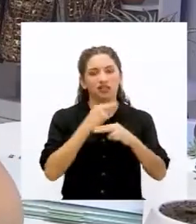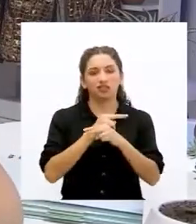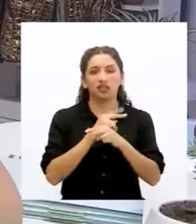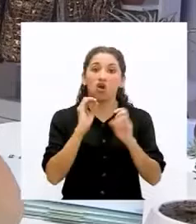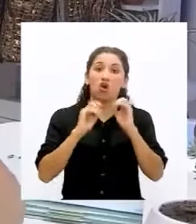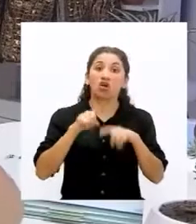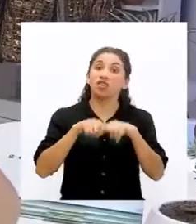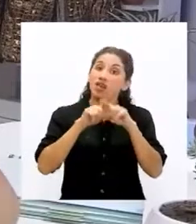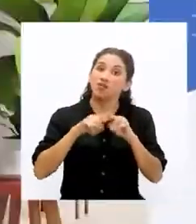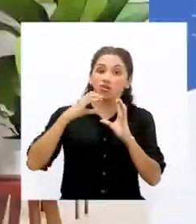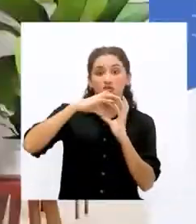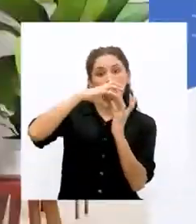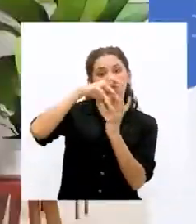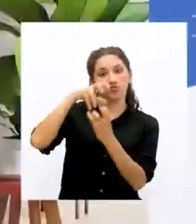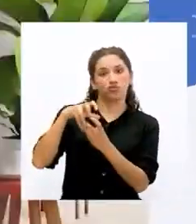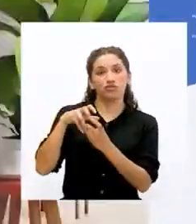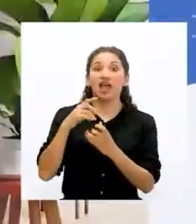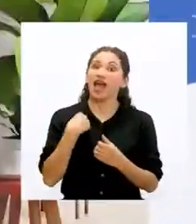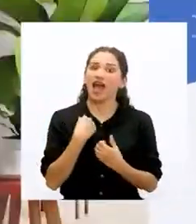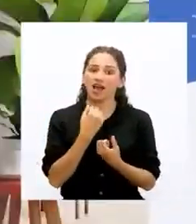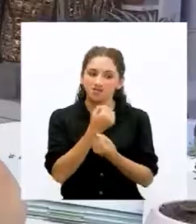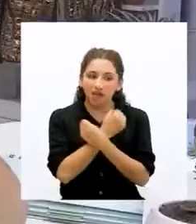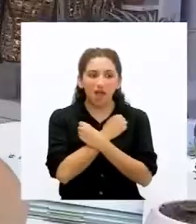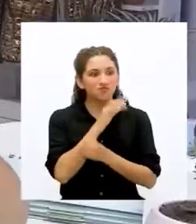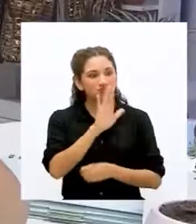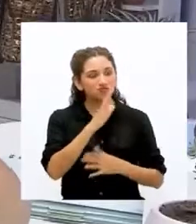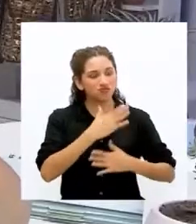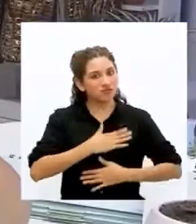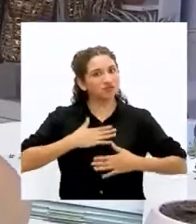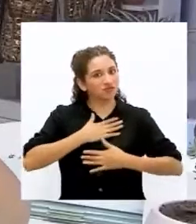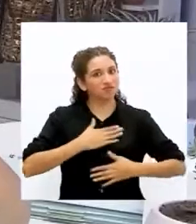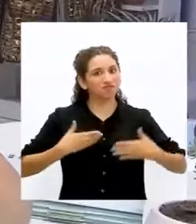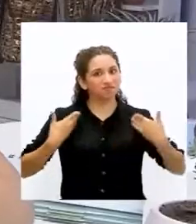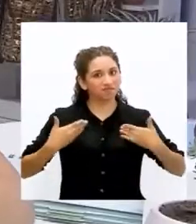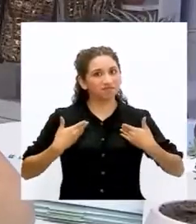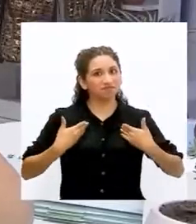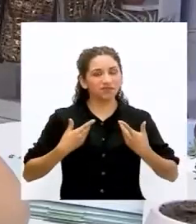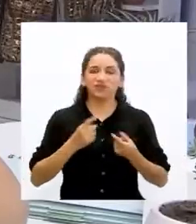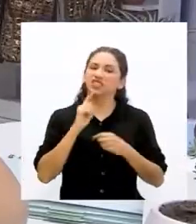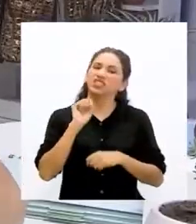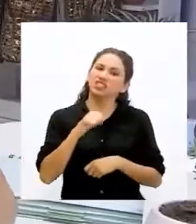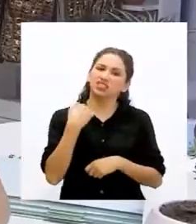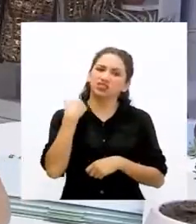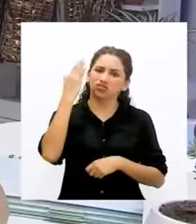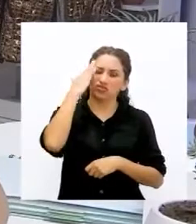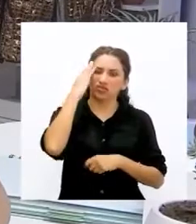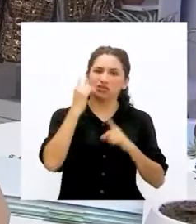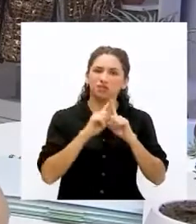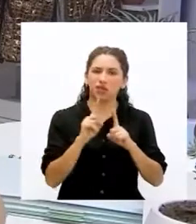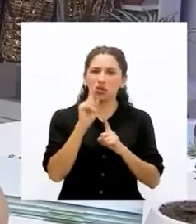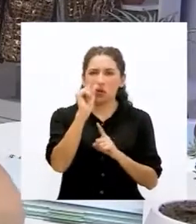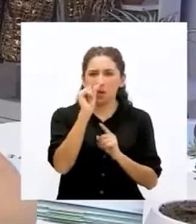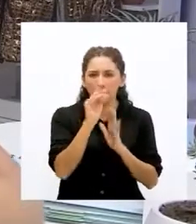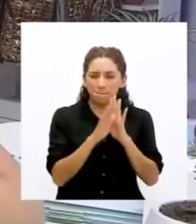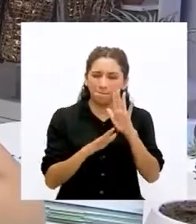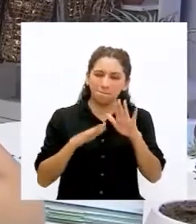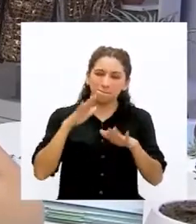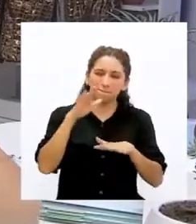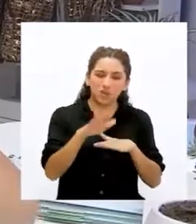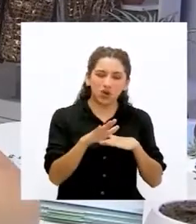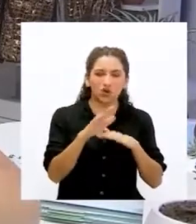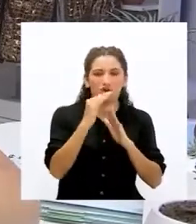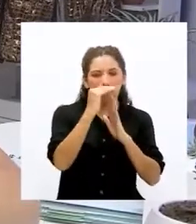a nivel mundial. Me gusta tu entusiasmo. Pero sé que mis primeros pasos deben ser un poco menos